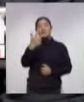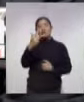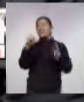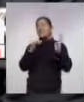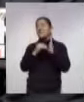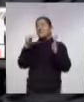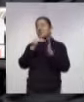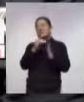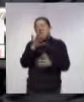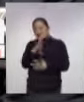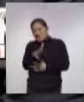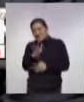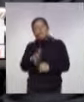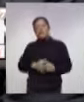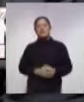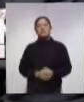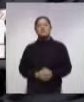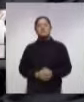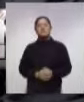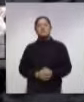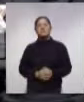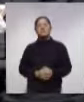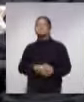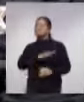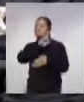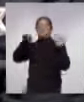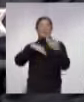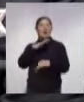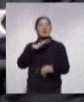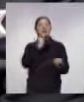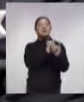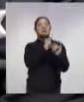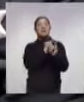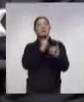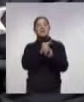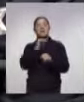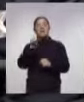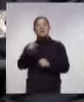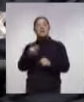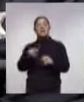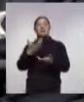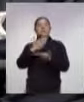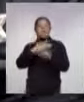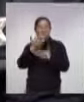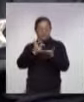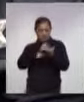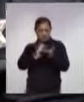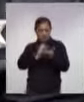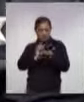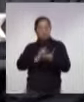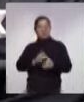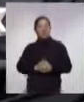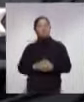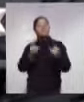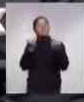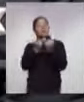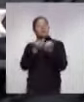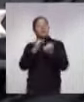68 millones aproximadamente los que navegamos en Internet a través de los dispositivos móviles. Pero también cabe mencionar que